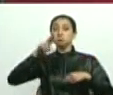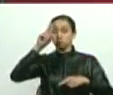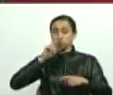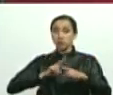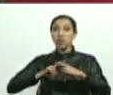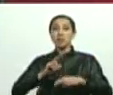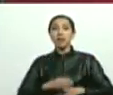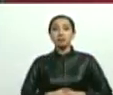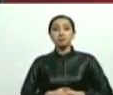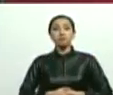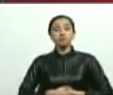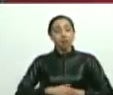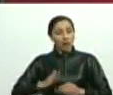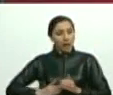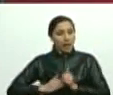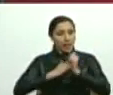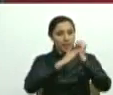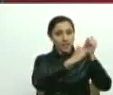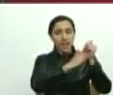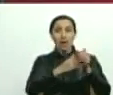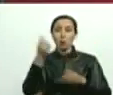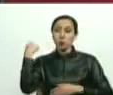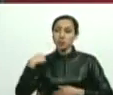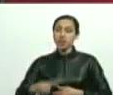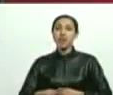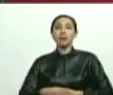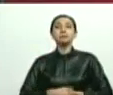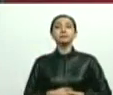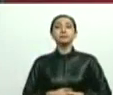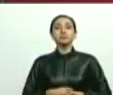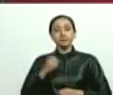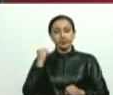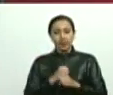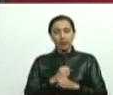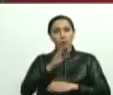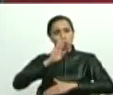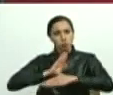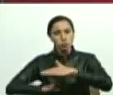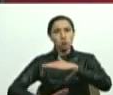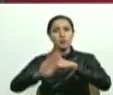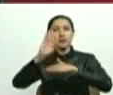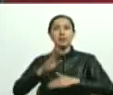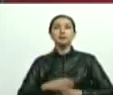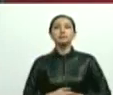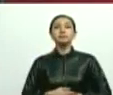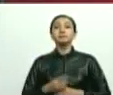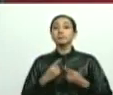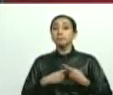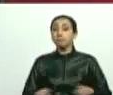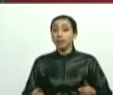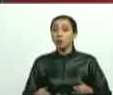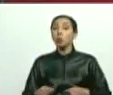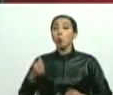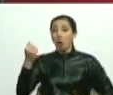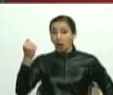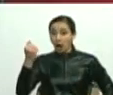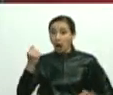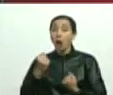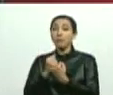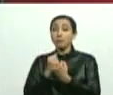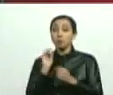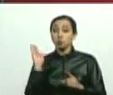con liderazgo, con brillo, con humildad, pero debe contar con el apoyo